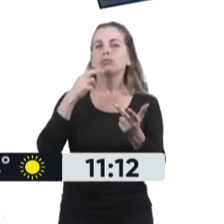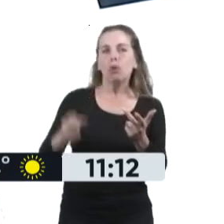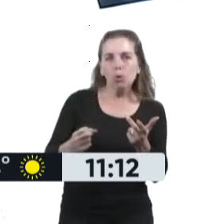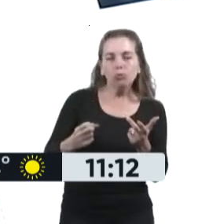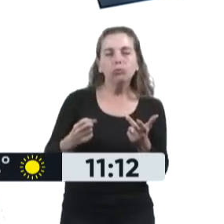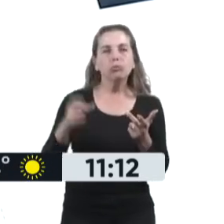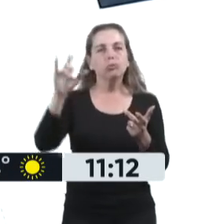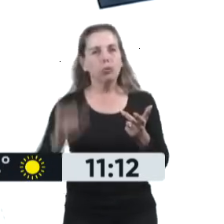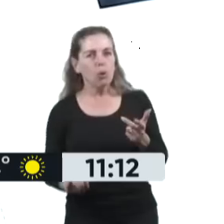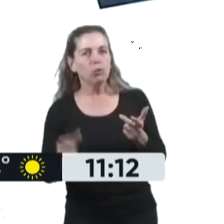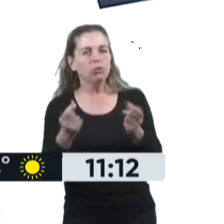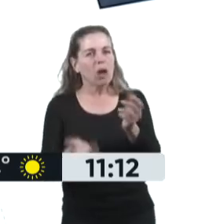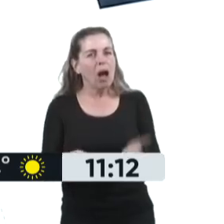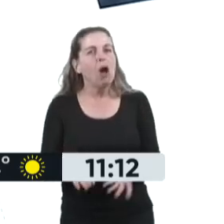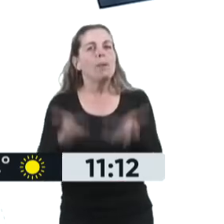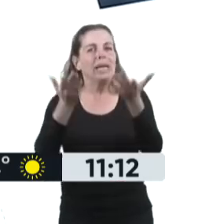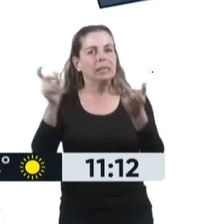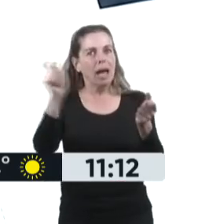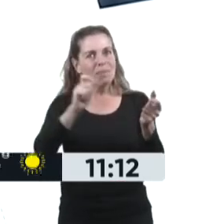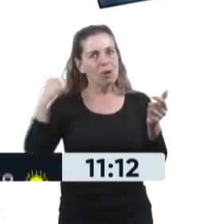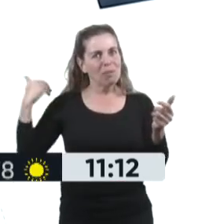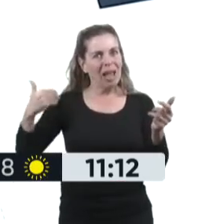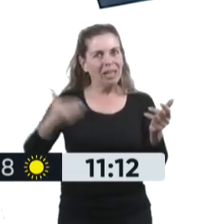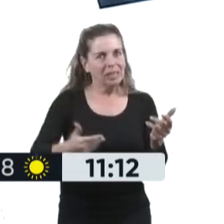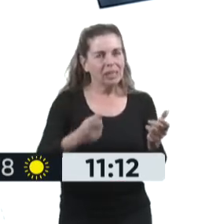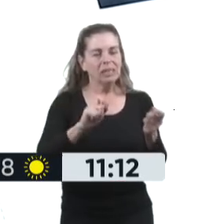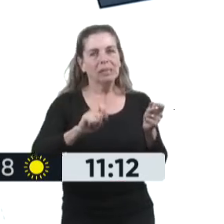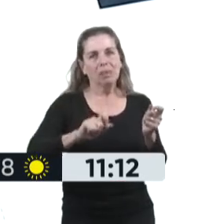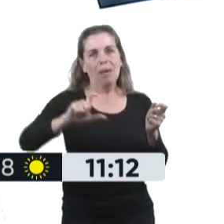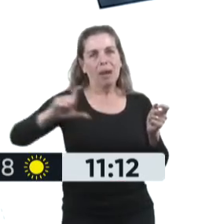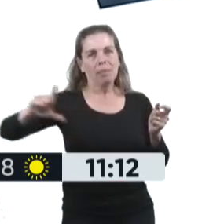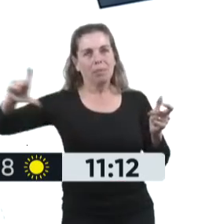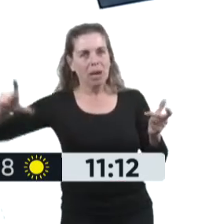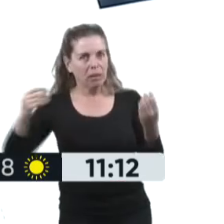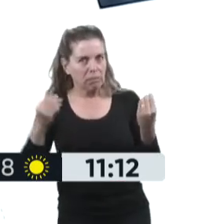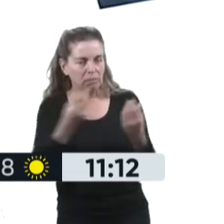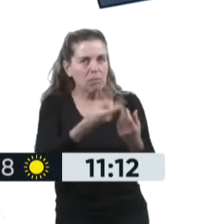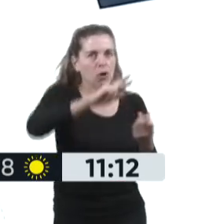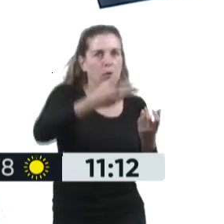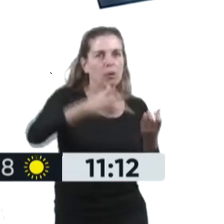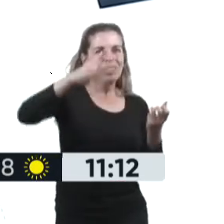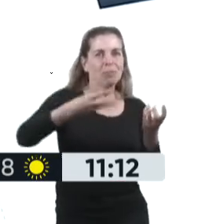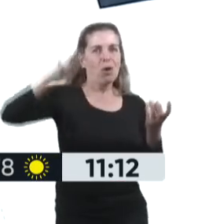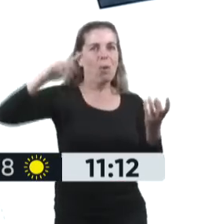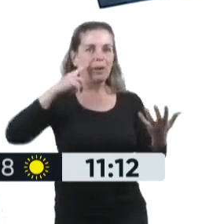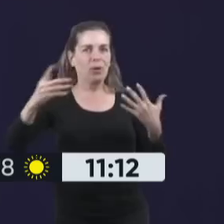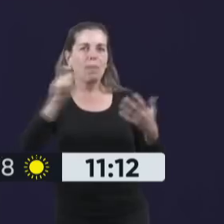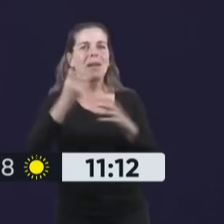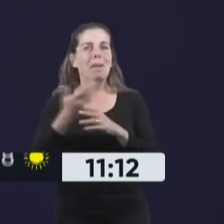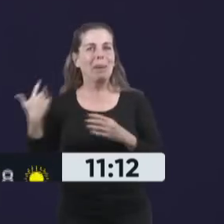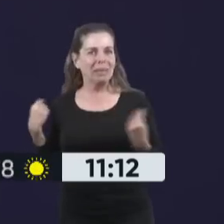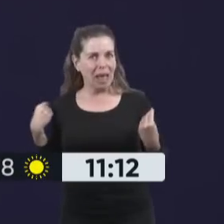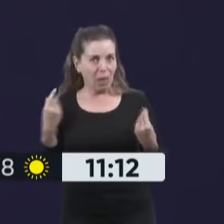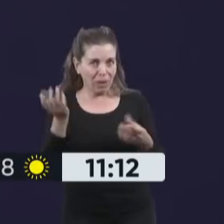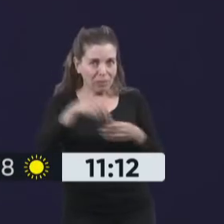de combustibles? Todos los meses están viniendo boletas 3-4 veces más caras del mes anterior. Eso se